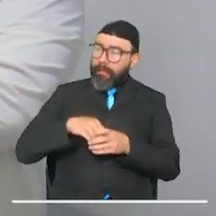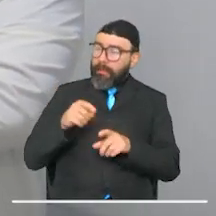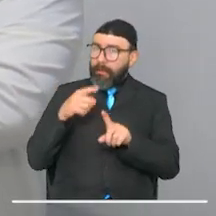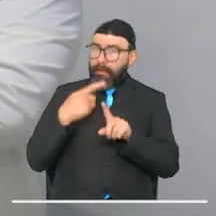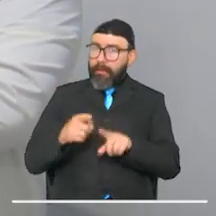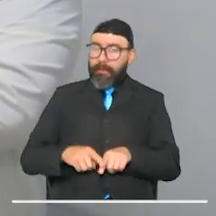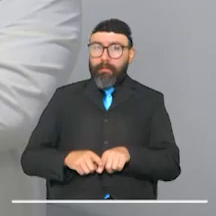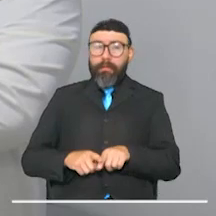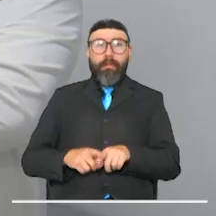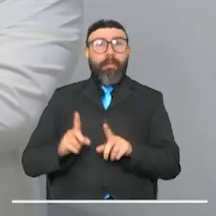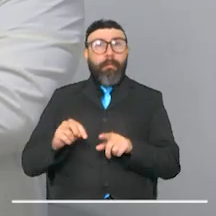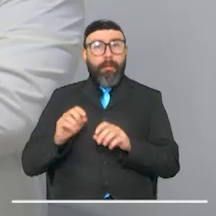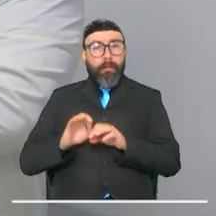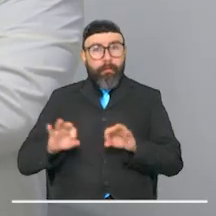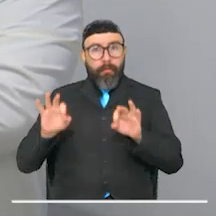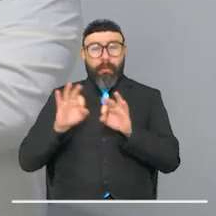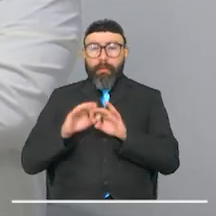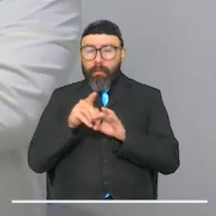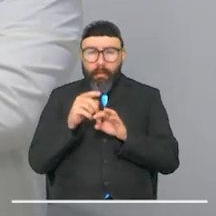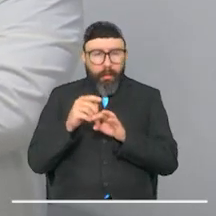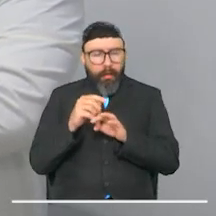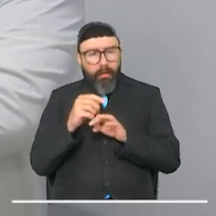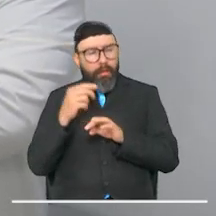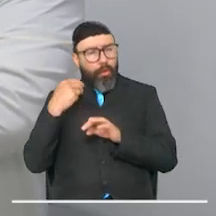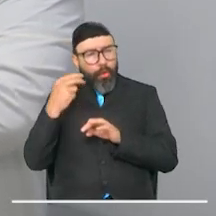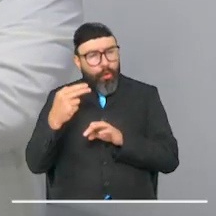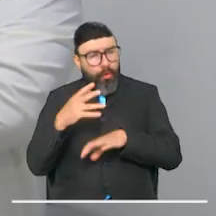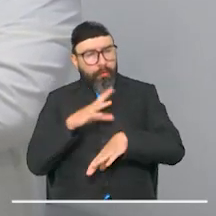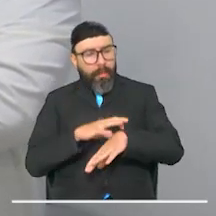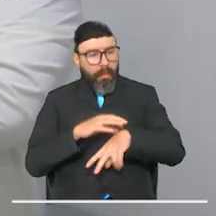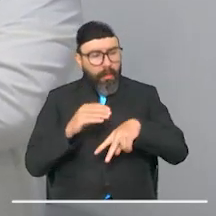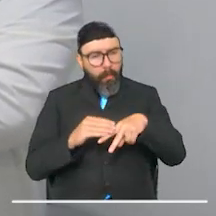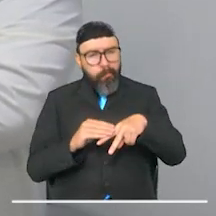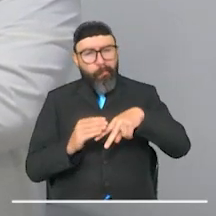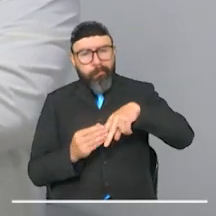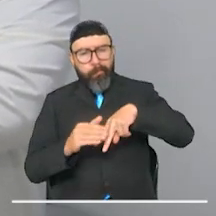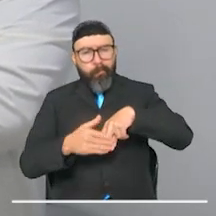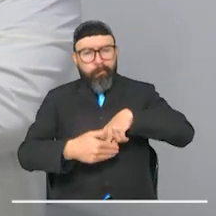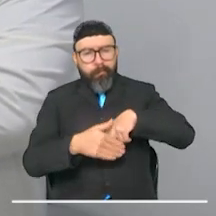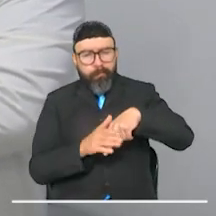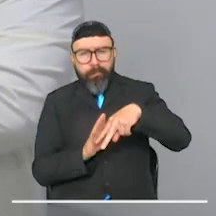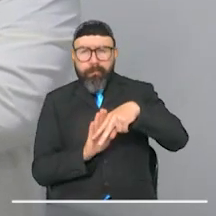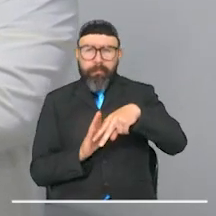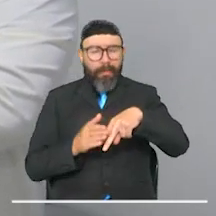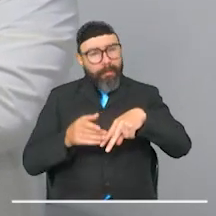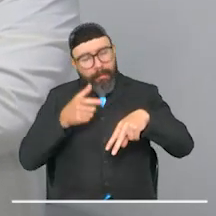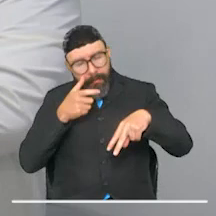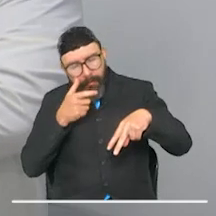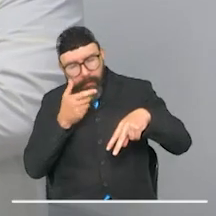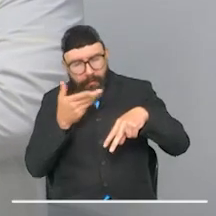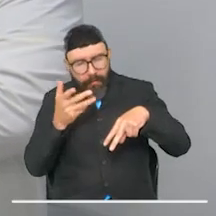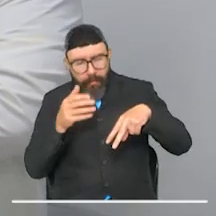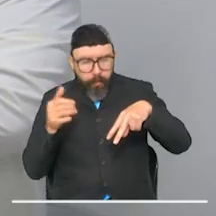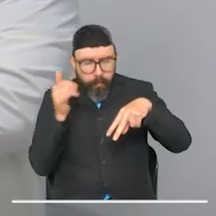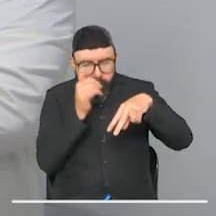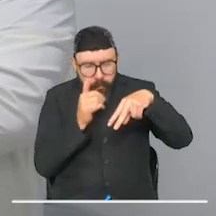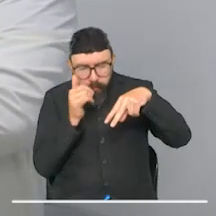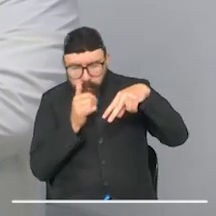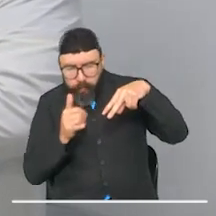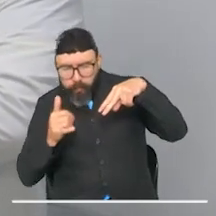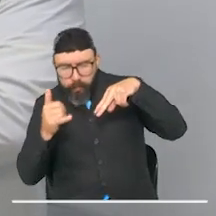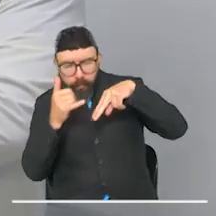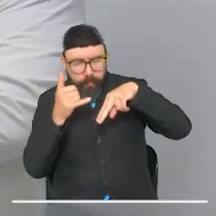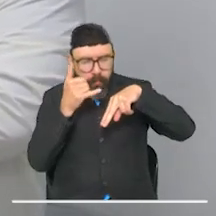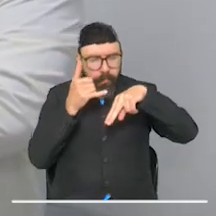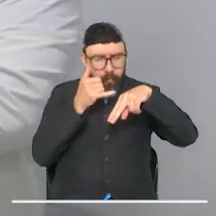importante una buena anamnesis buen examen físico que nos Oriente hacia qué posibilidad